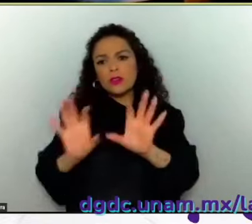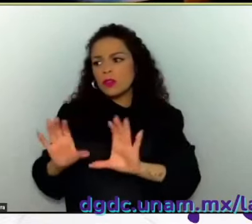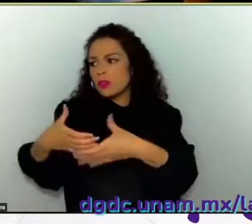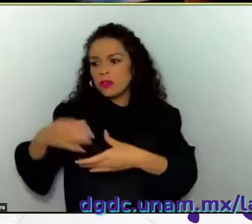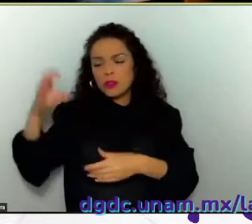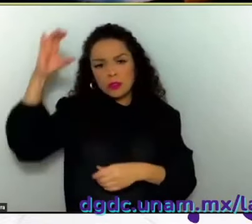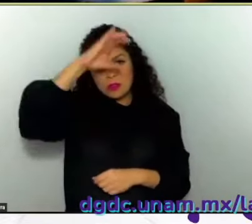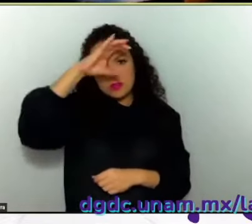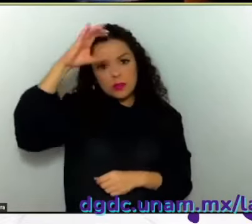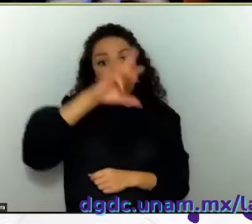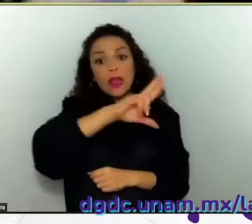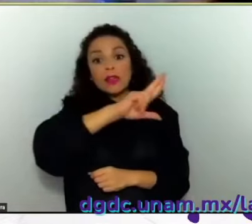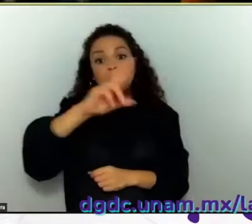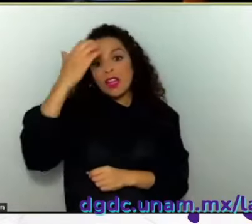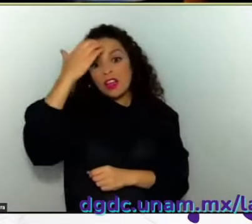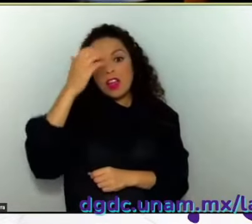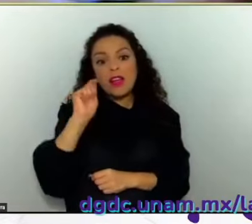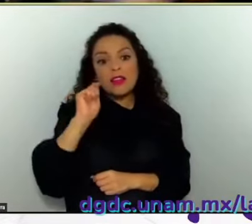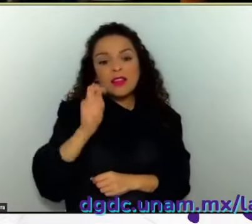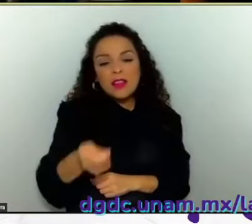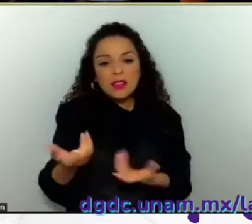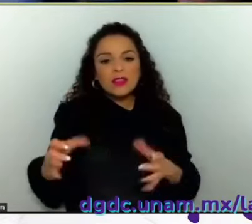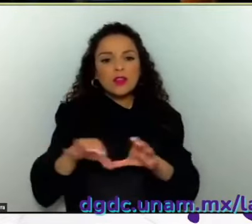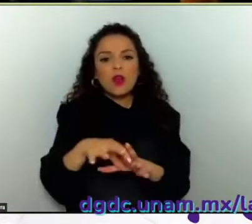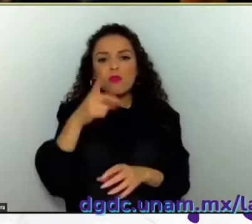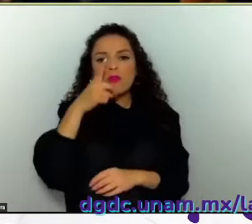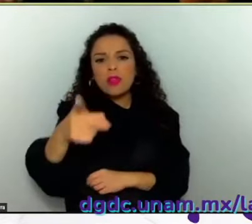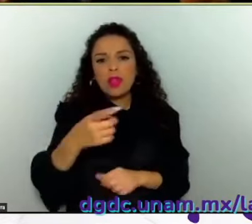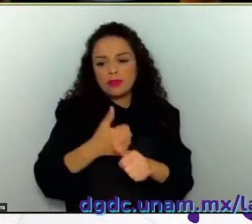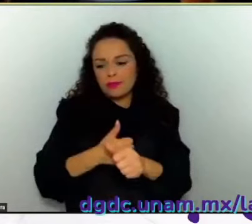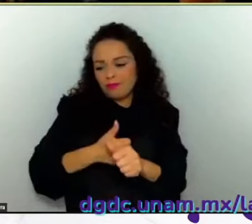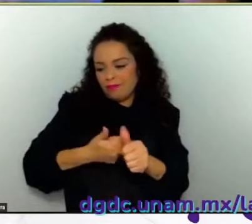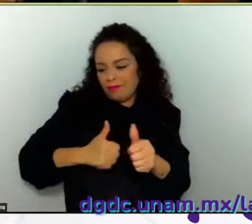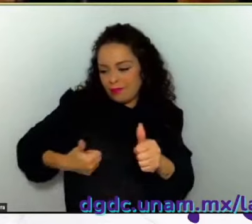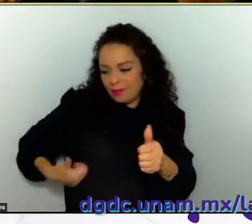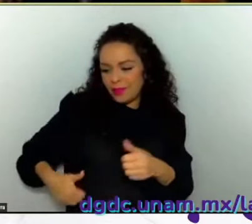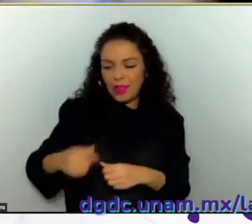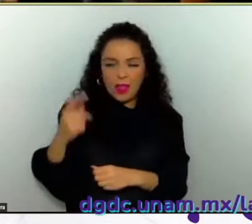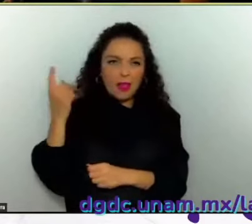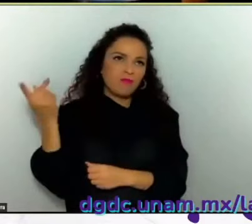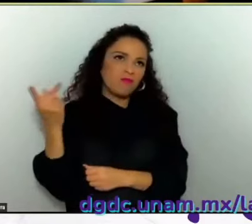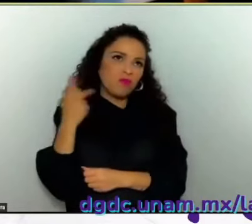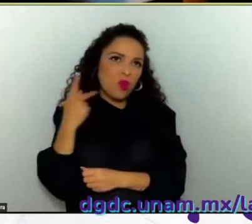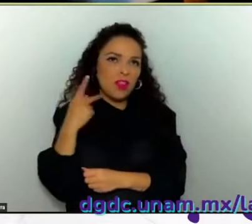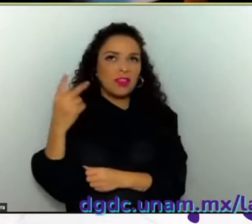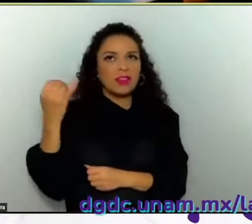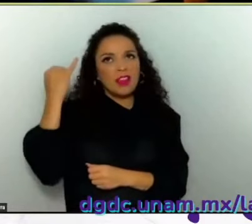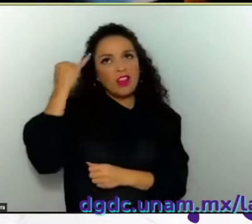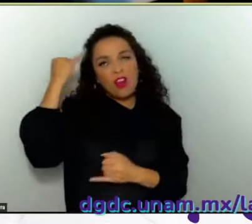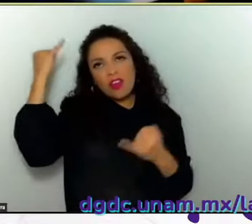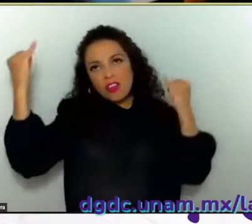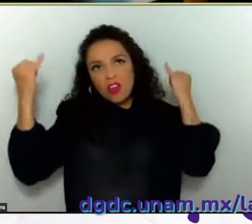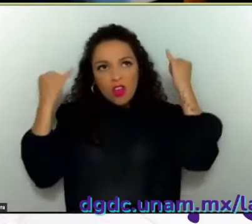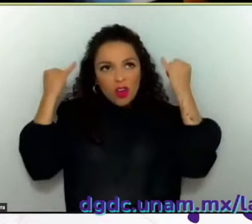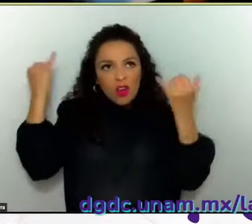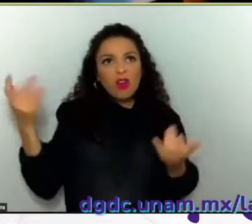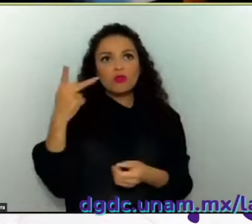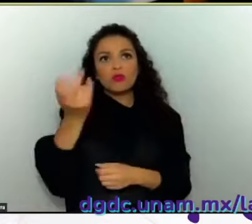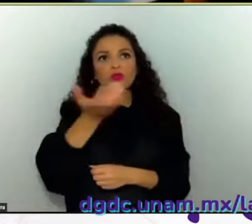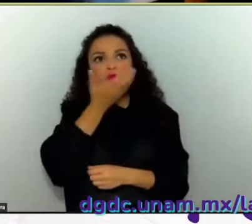reconozca sus sesgos políticos, ideológicos, de cualquier tipo, a la hora de hacer